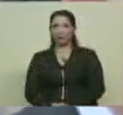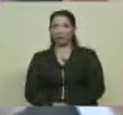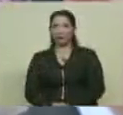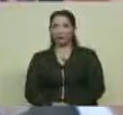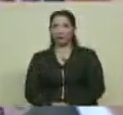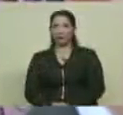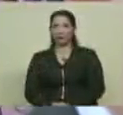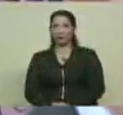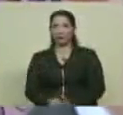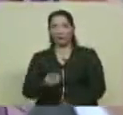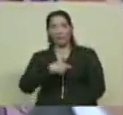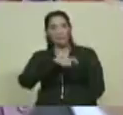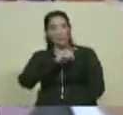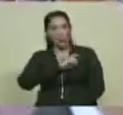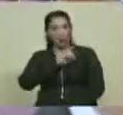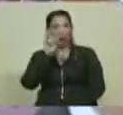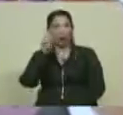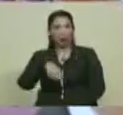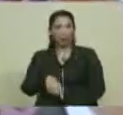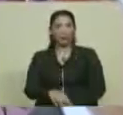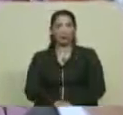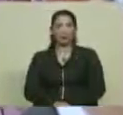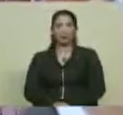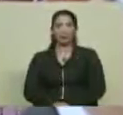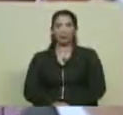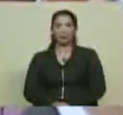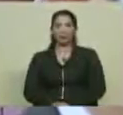De España, también presente.